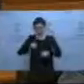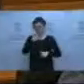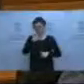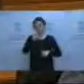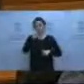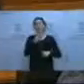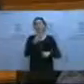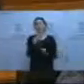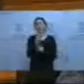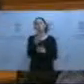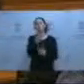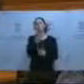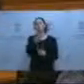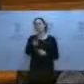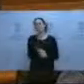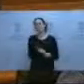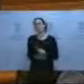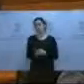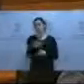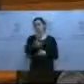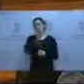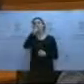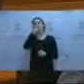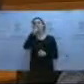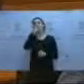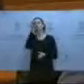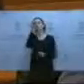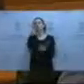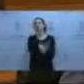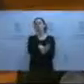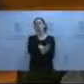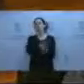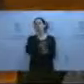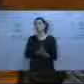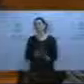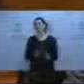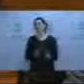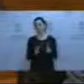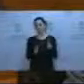portavoz o quién no. Solamente le recuerdo que quien entra en ese juego tiene que estar expuesto a que